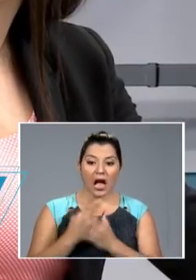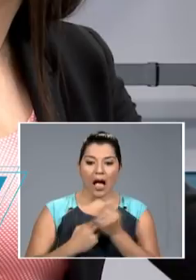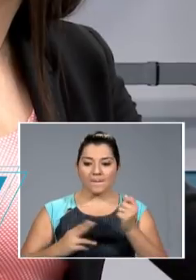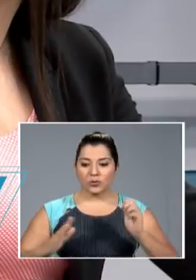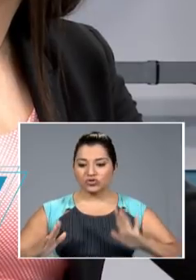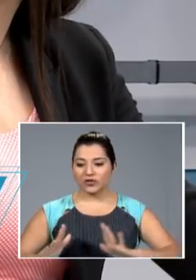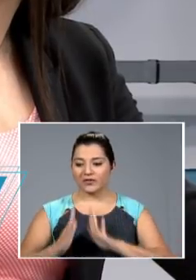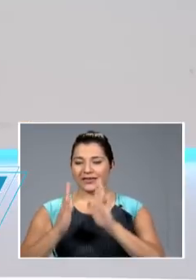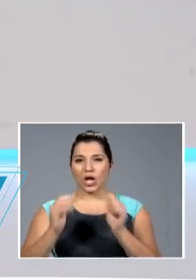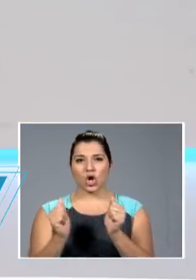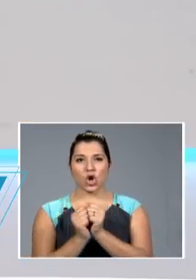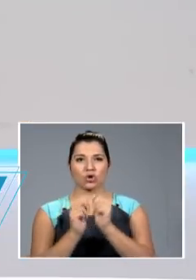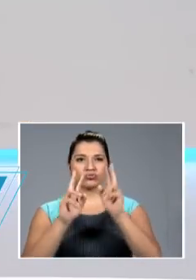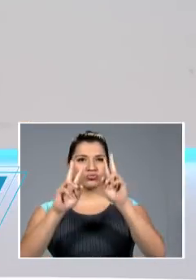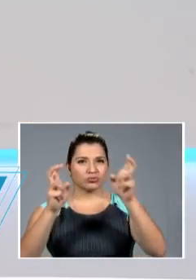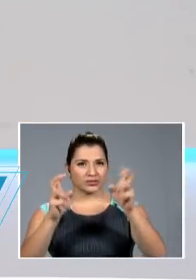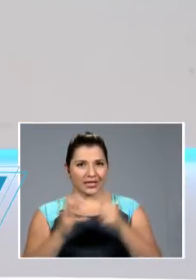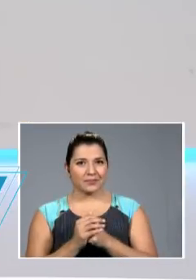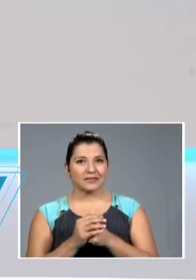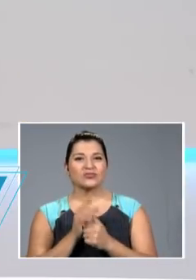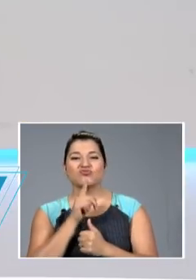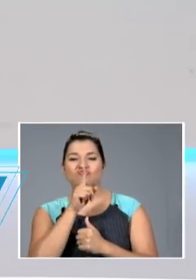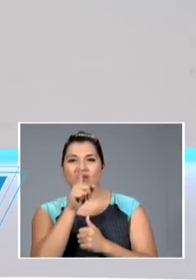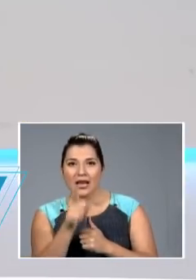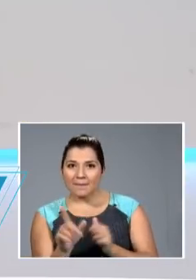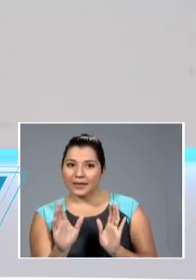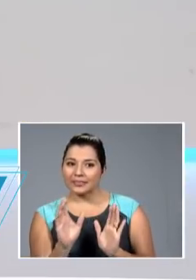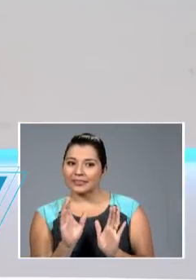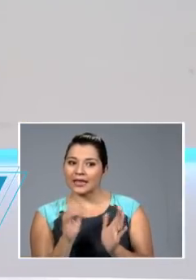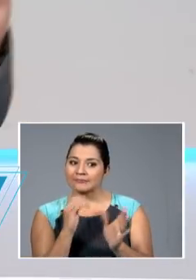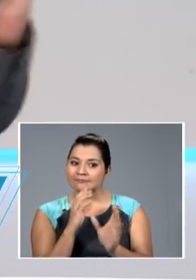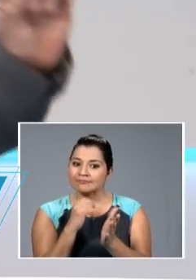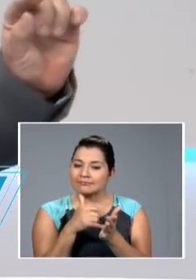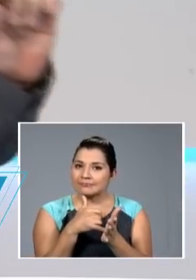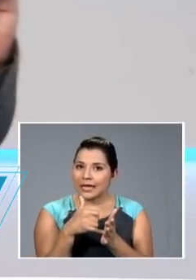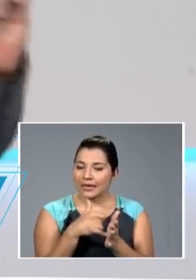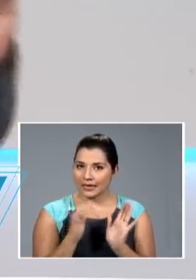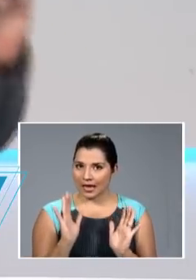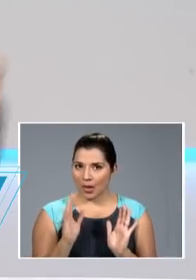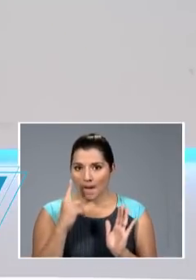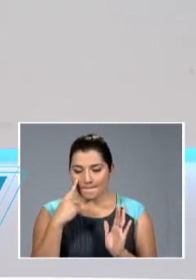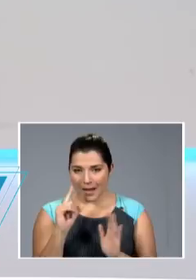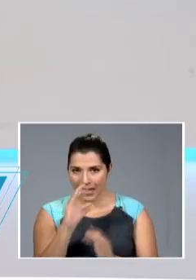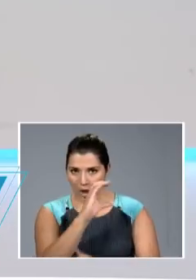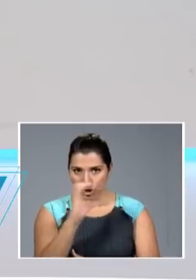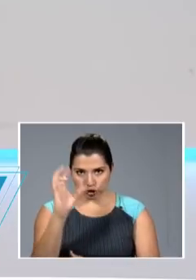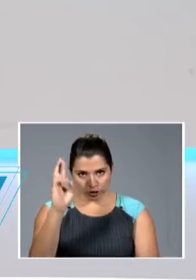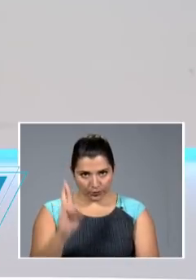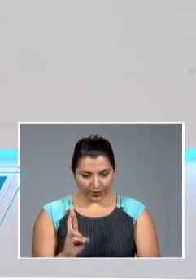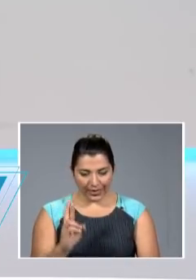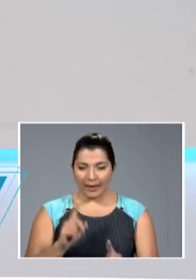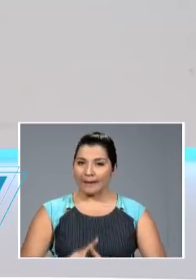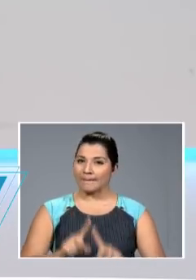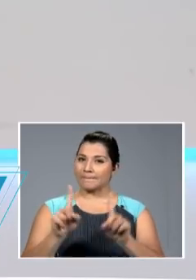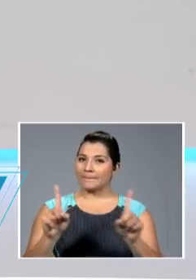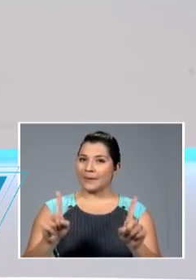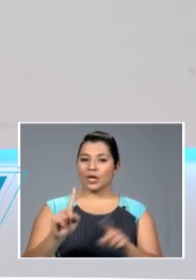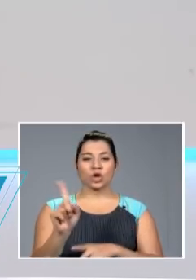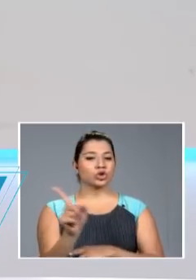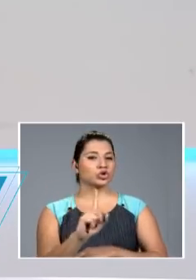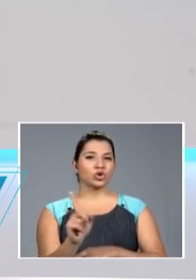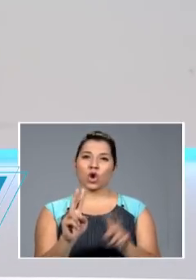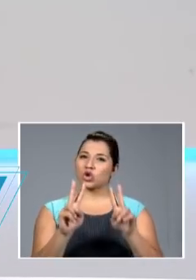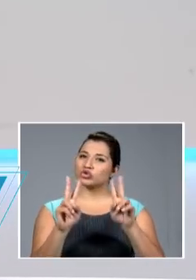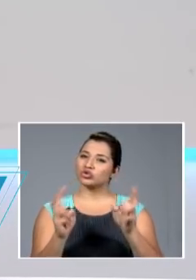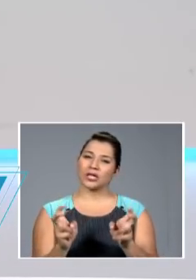con temas que realmente son altamente sensibles para la ciudadanía costarricense, pero que no eran, digamos, los temas que